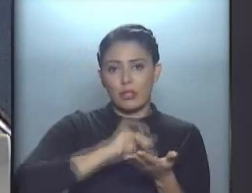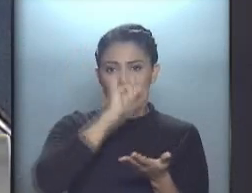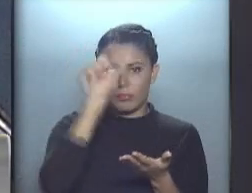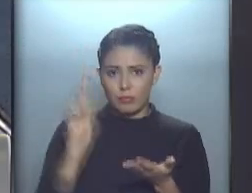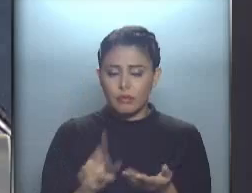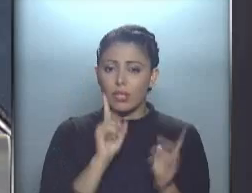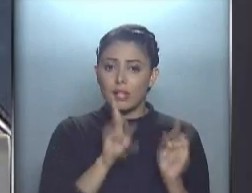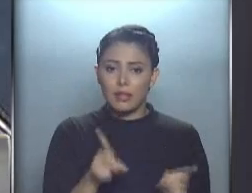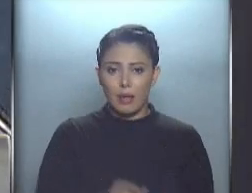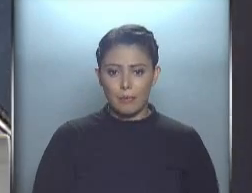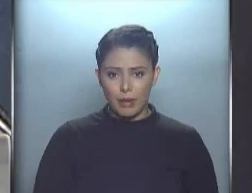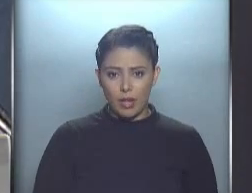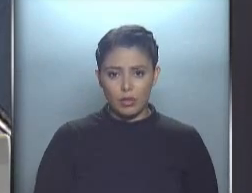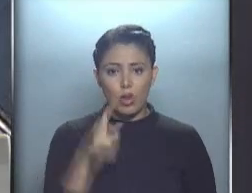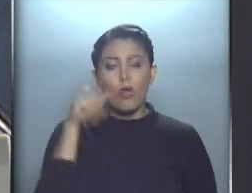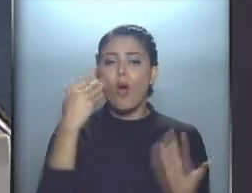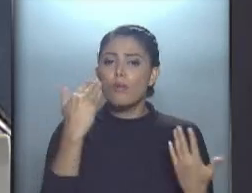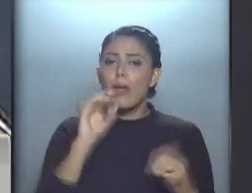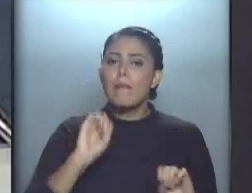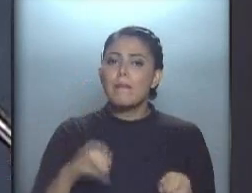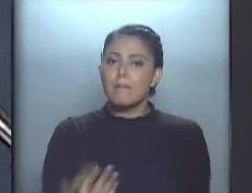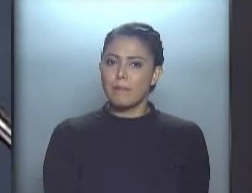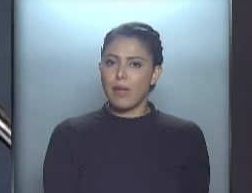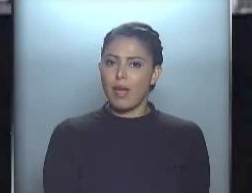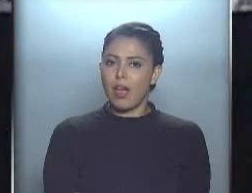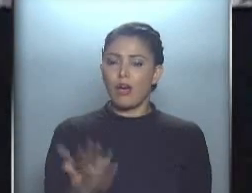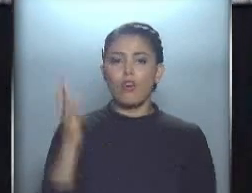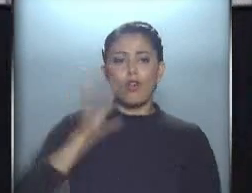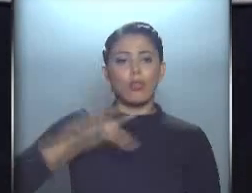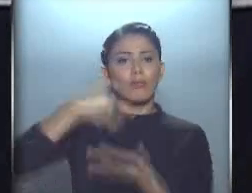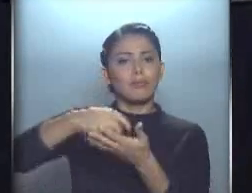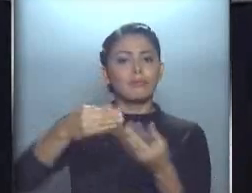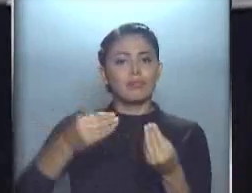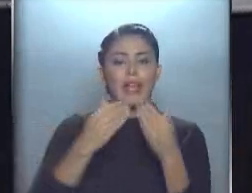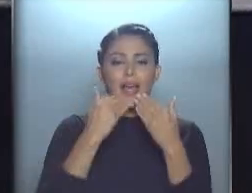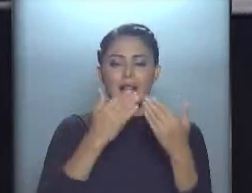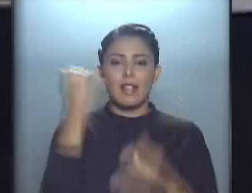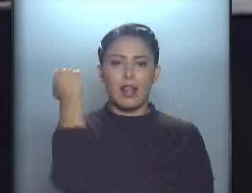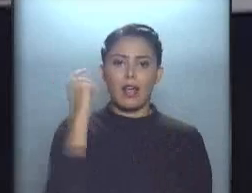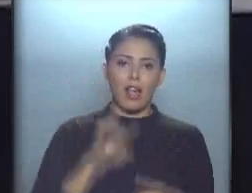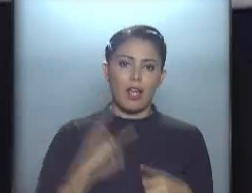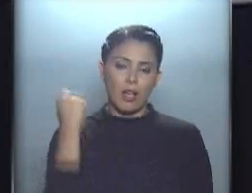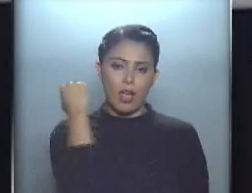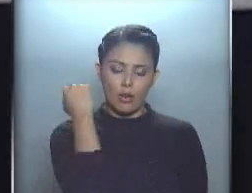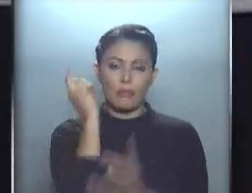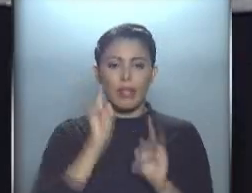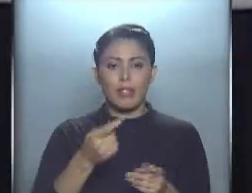y también han posibilitado mejorar sus cuentas Fiscales a partir de actividad económica y las transferencias de